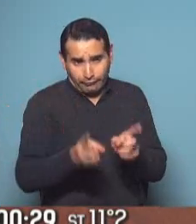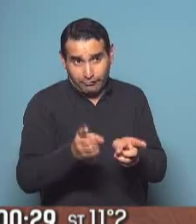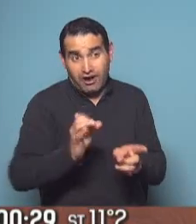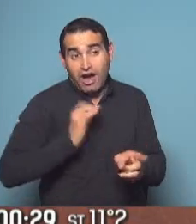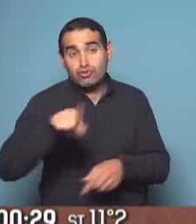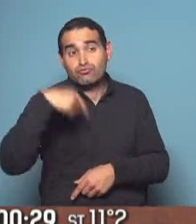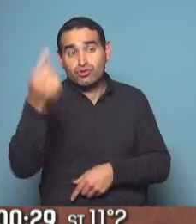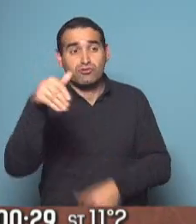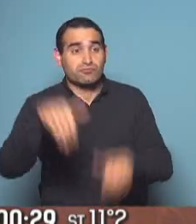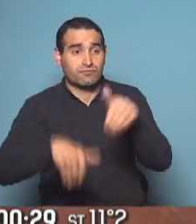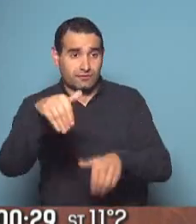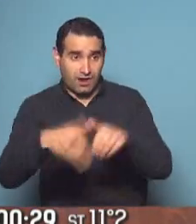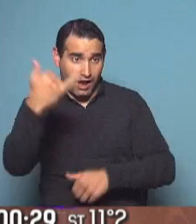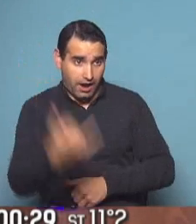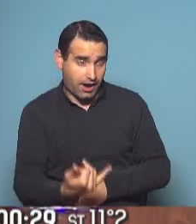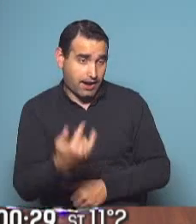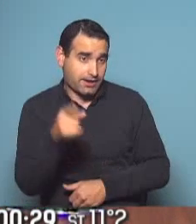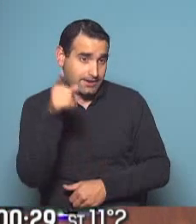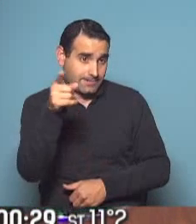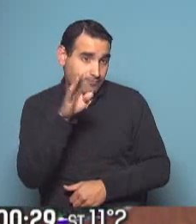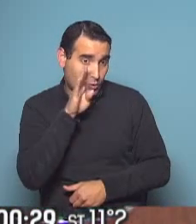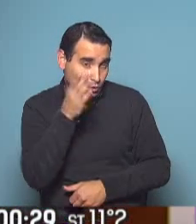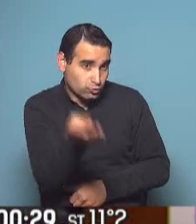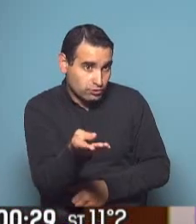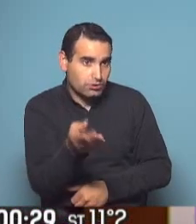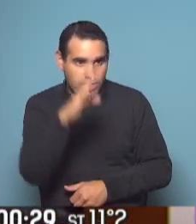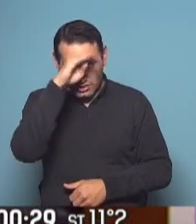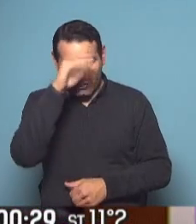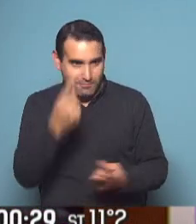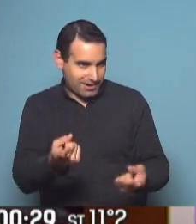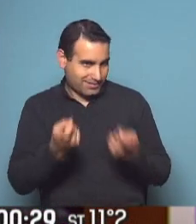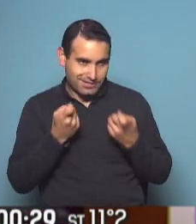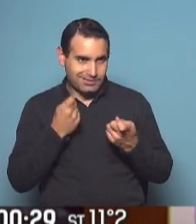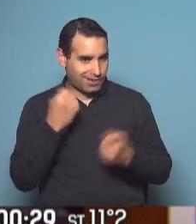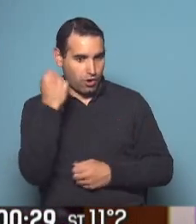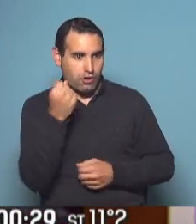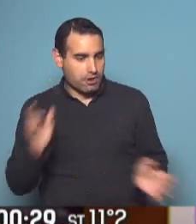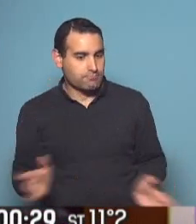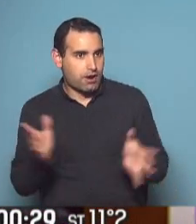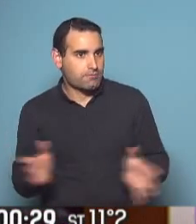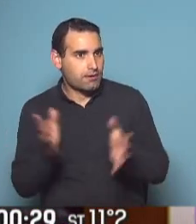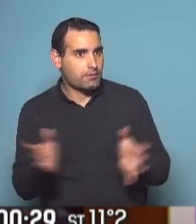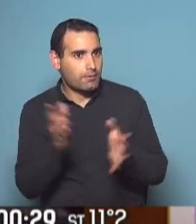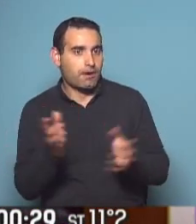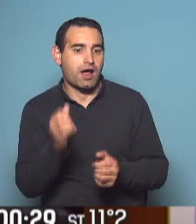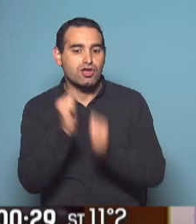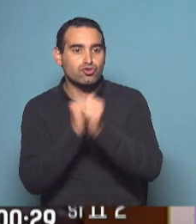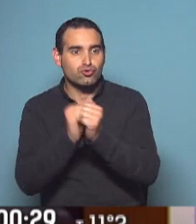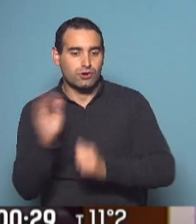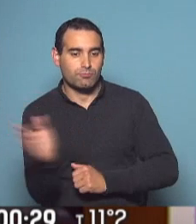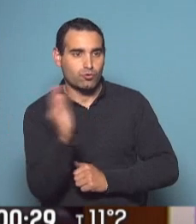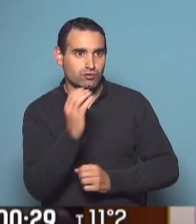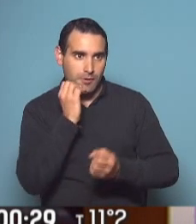viene tiene elecciones presidenciales. Entonces Trump necesita reactivar la economía aún más, mejorar la situación de la industria